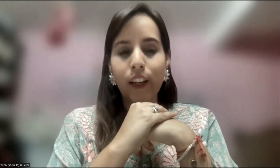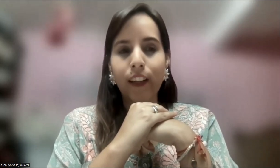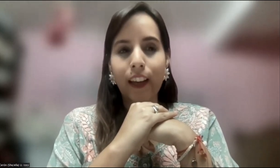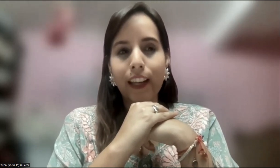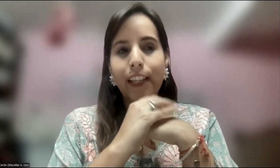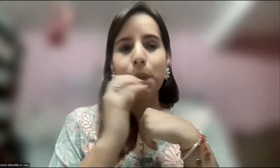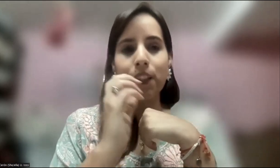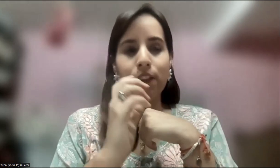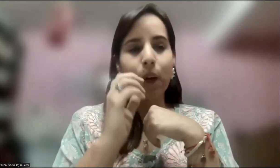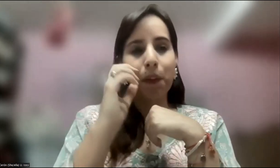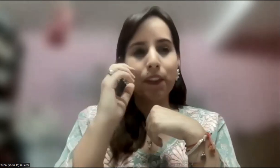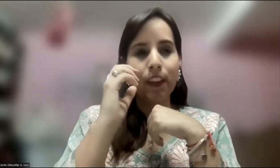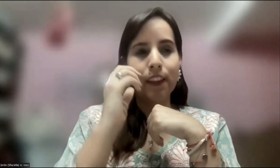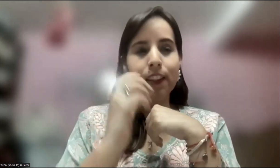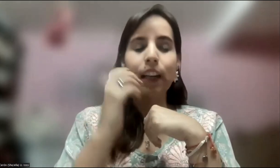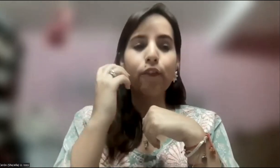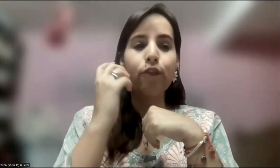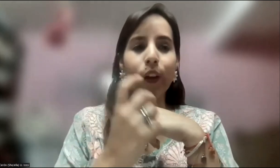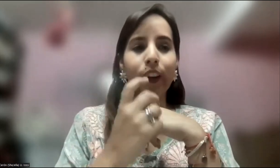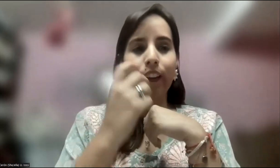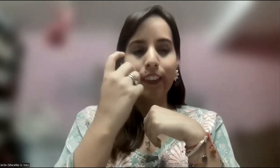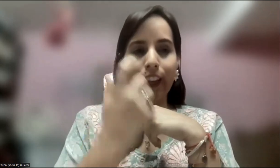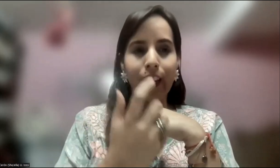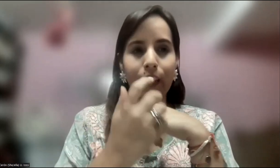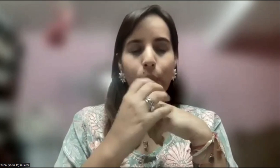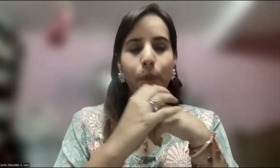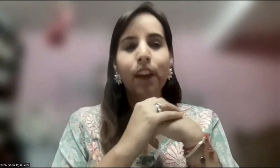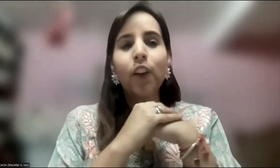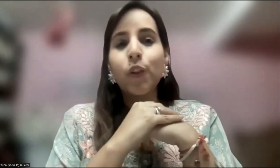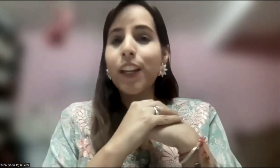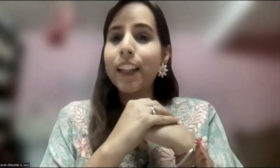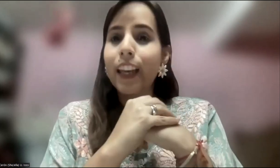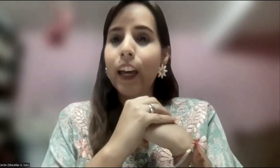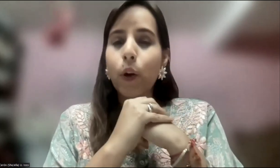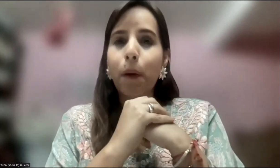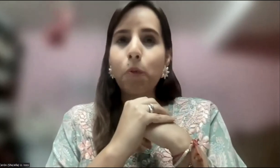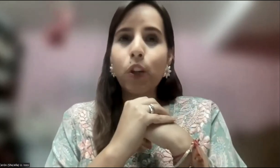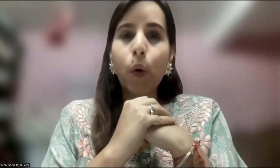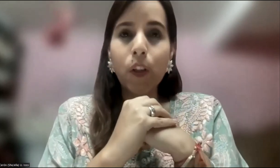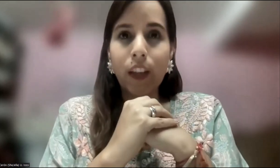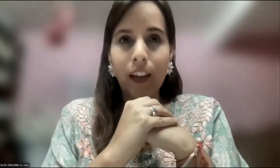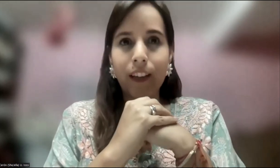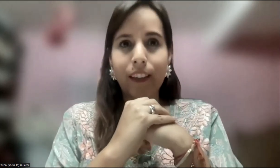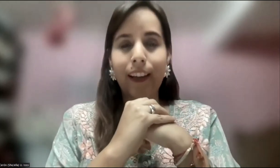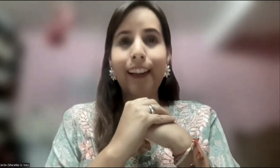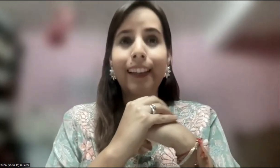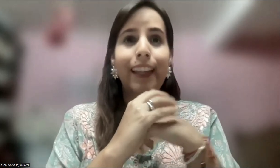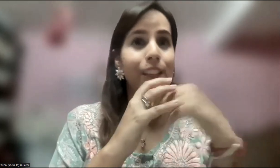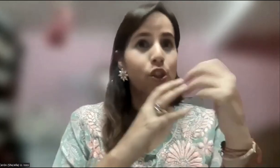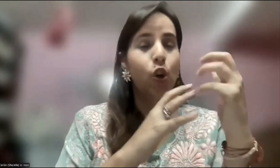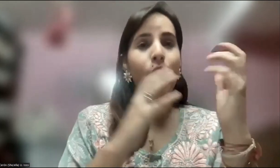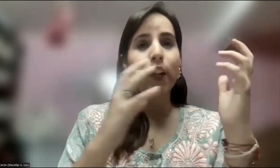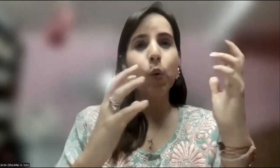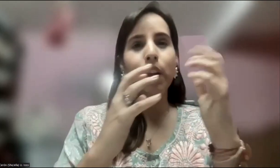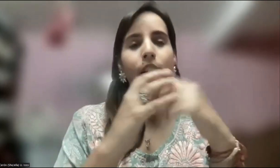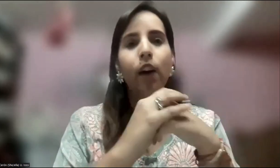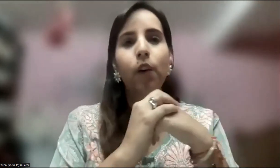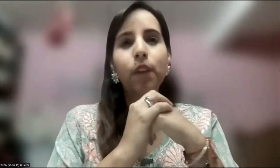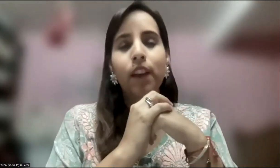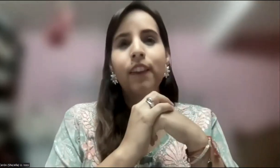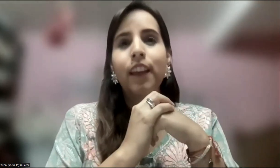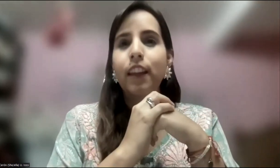interseccionalidad específicamente desde el enfoque de género Entonces el día de hoy Vamos a abordar el derecho al